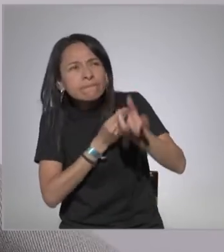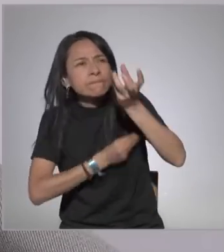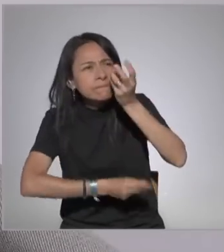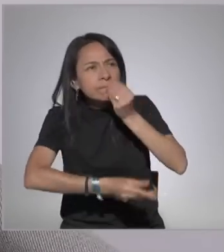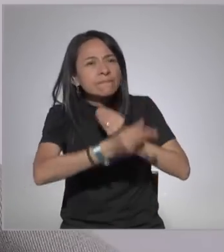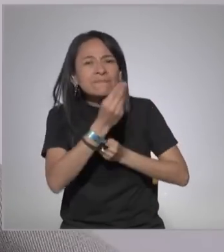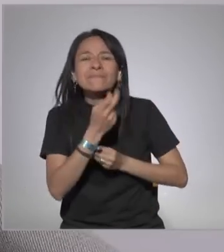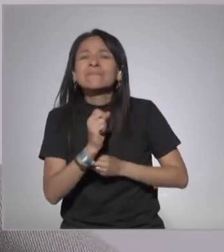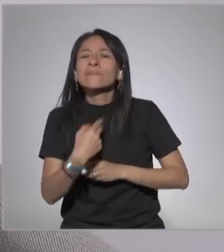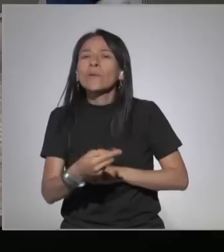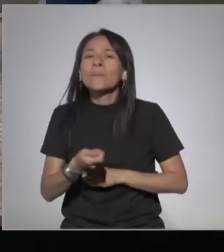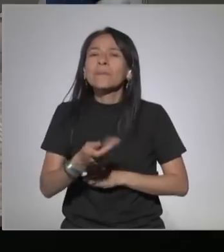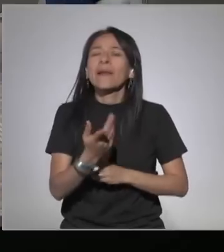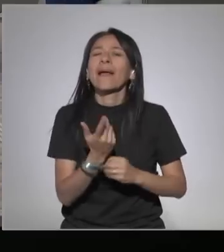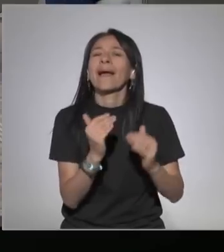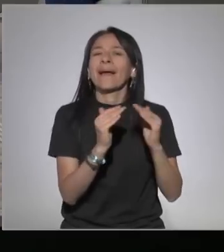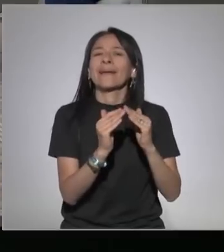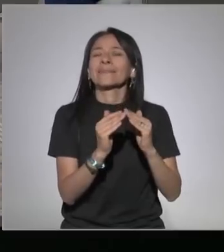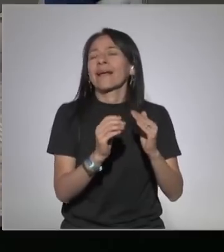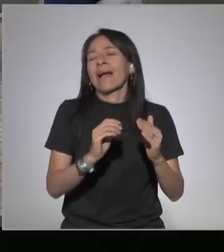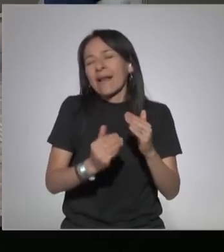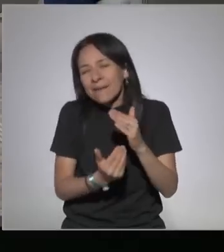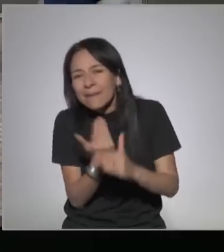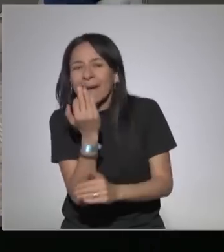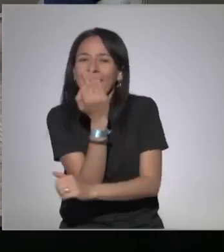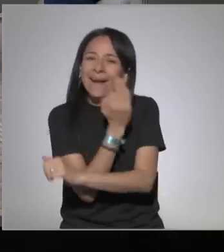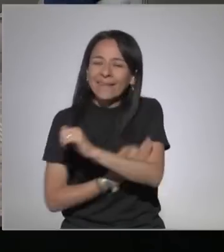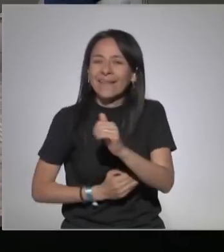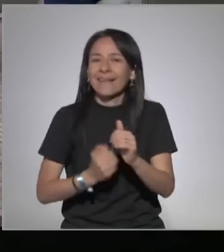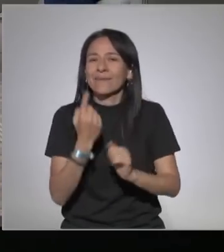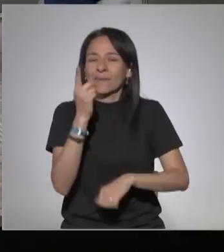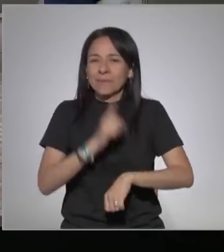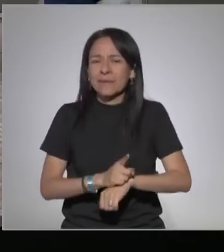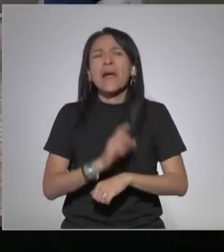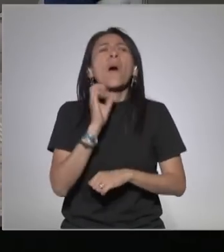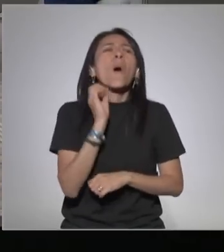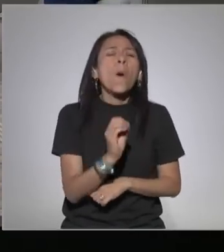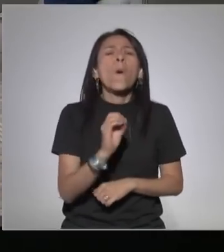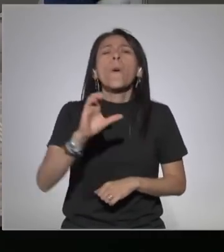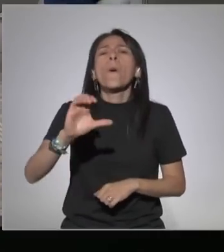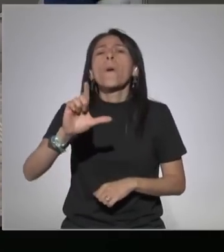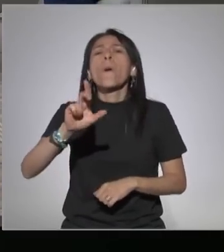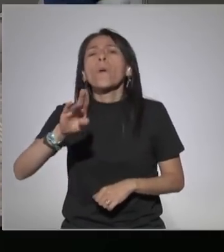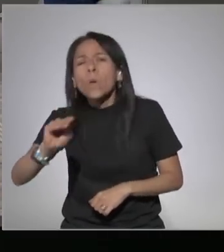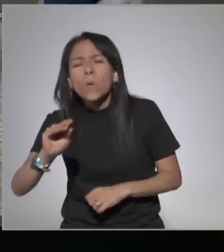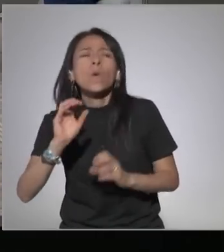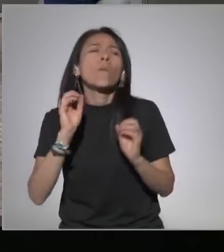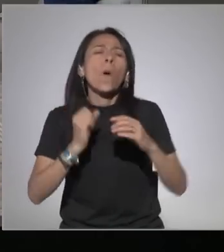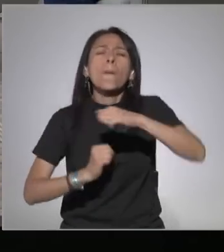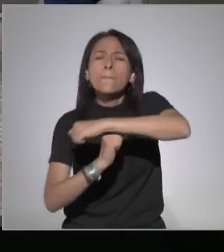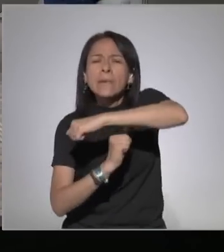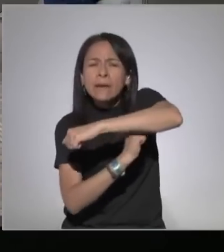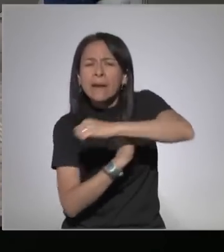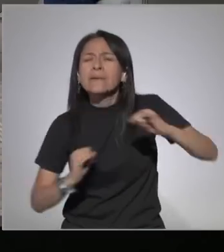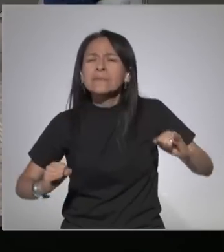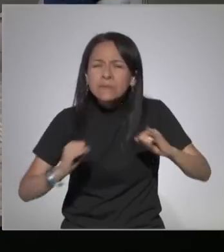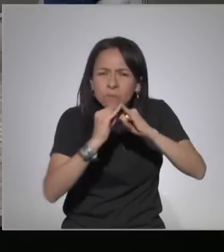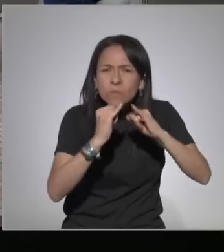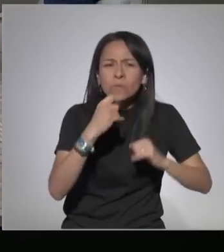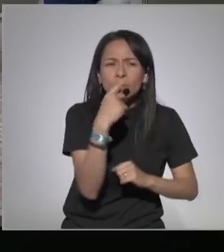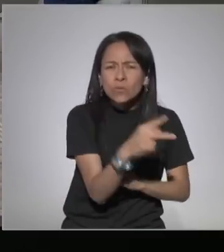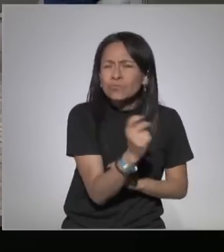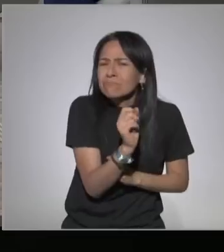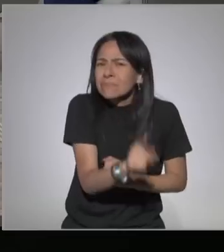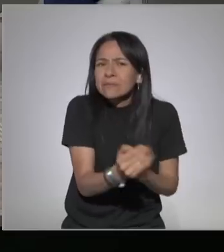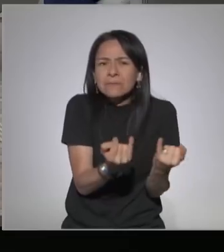casas de día, ¿no? O los clubes, etcétera, pilares, etcétera, todo lo que haya. Y entonces empiezan a viajar, pero